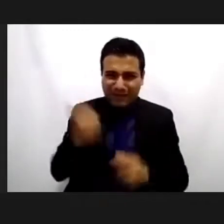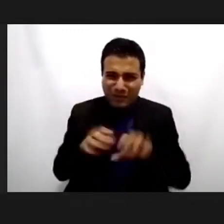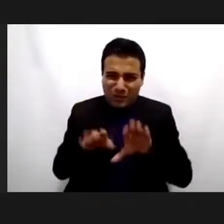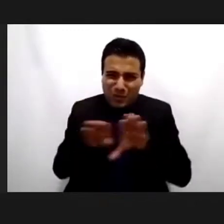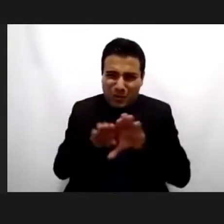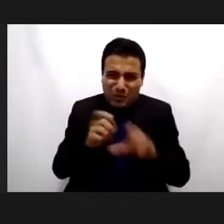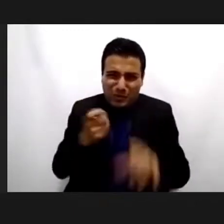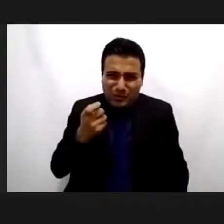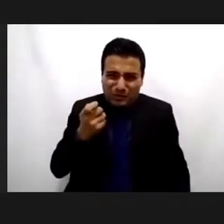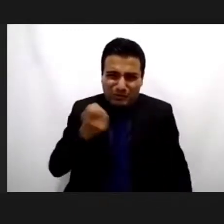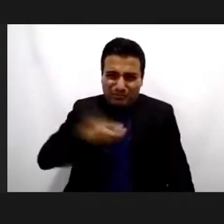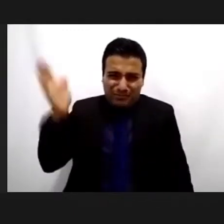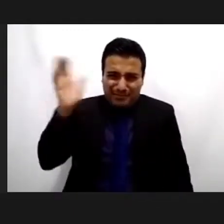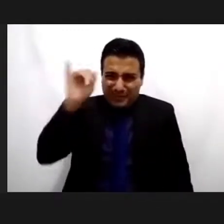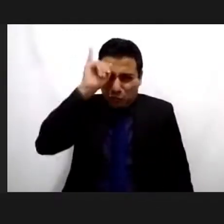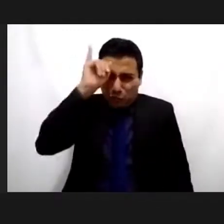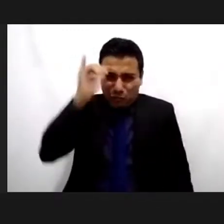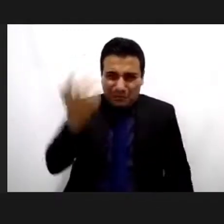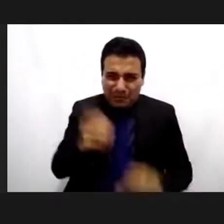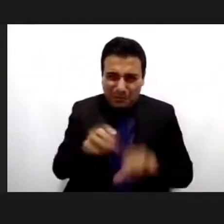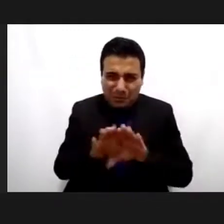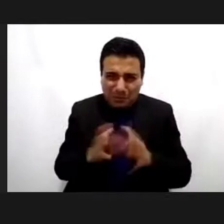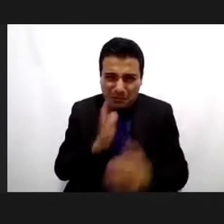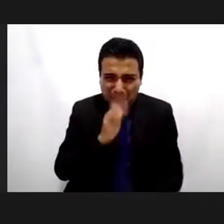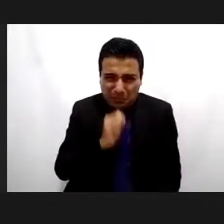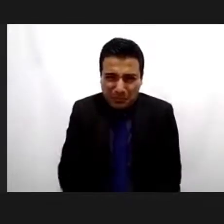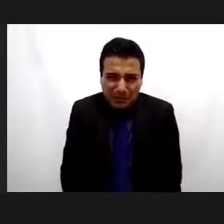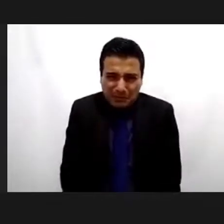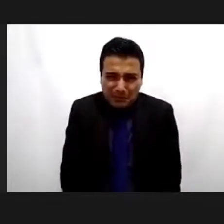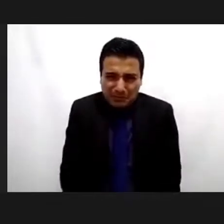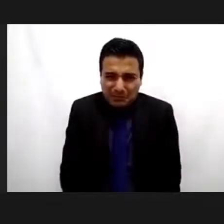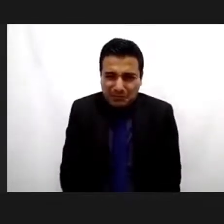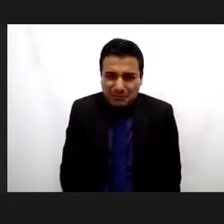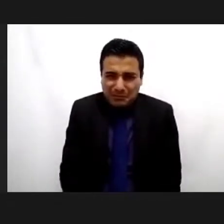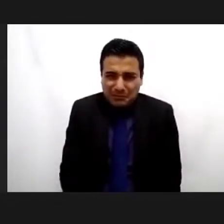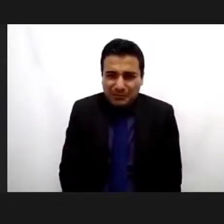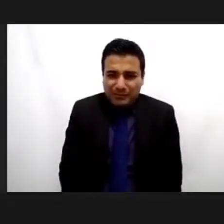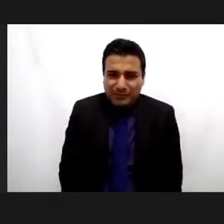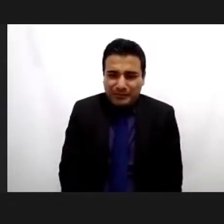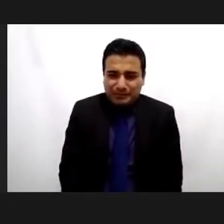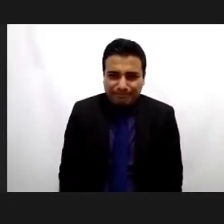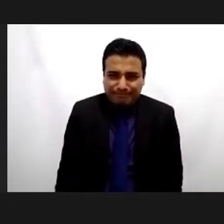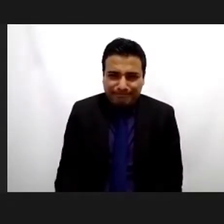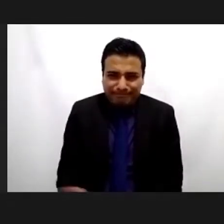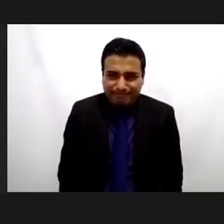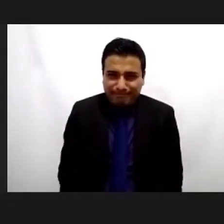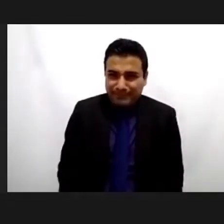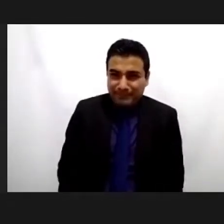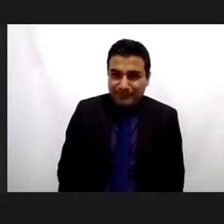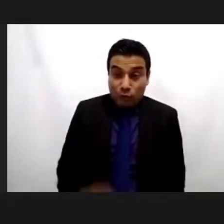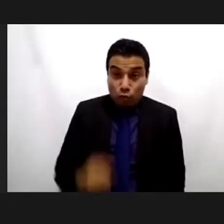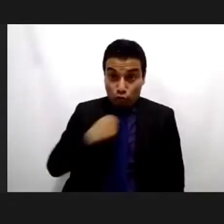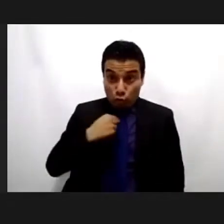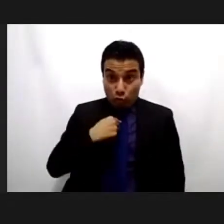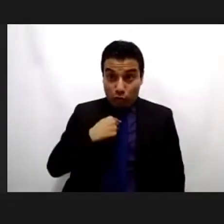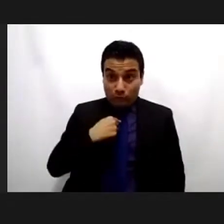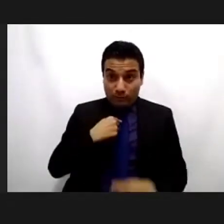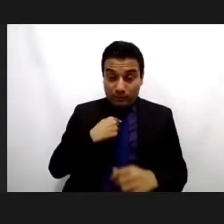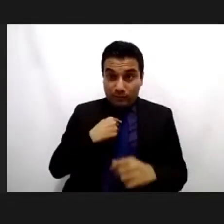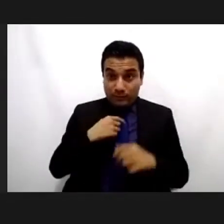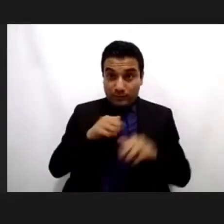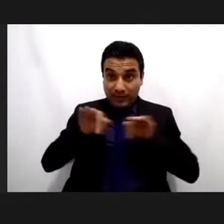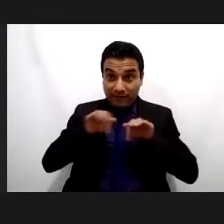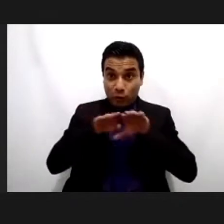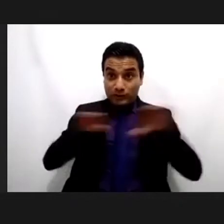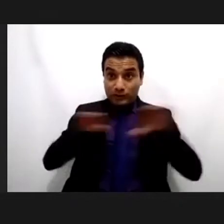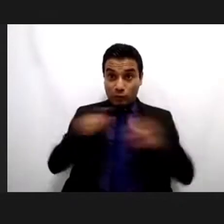idiota pensar en la posibilidad de en un escritorio resolver el espacio. Sería casi como